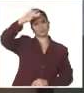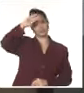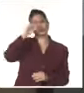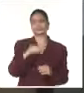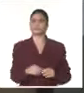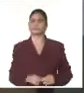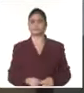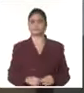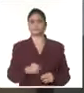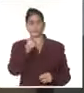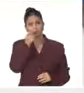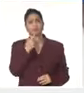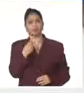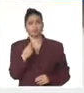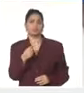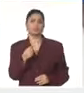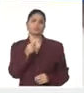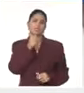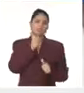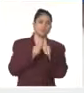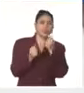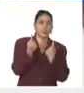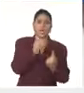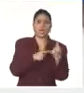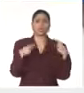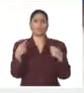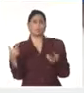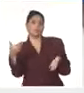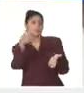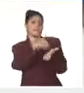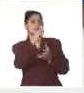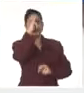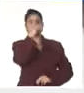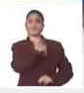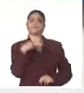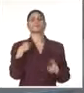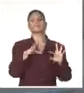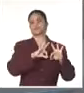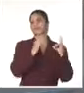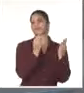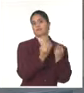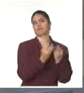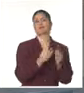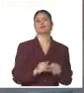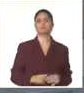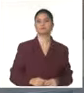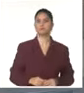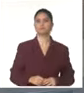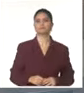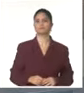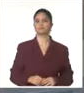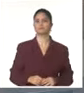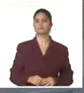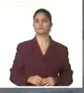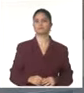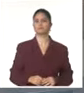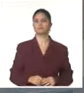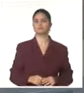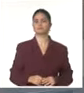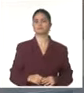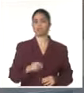duda, también con la atención primaria, que digamos sí, es la que está más cerca de las personas. O sea el personal, las